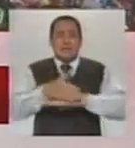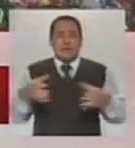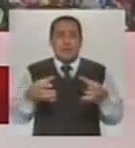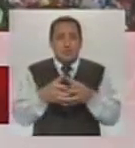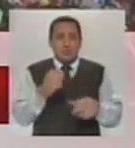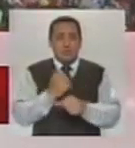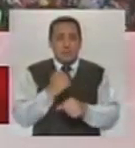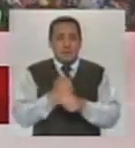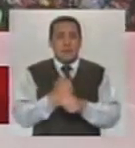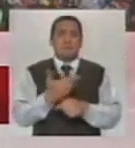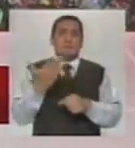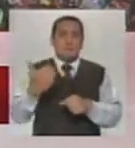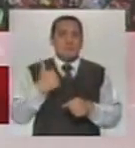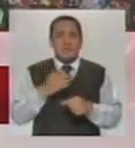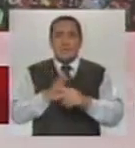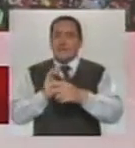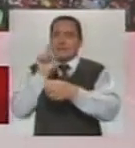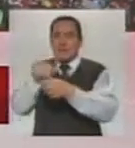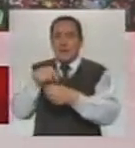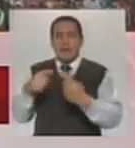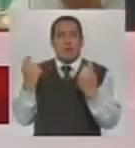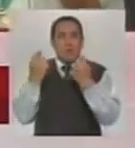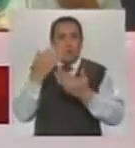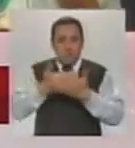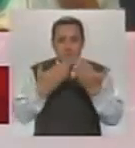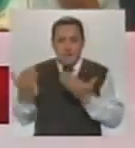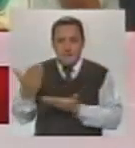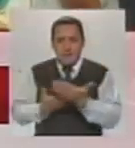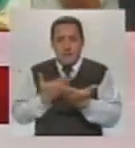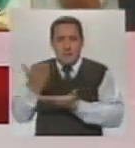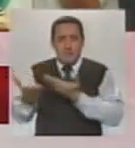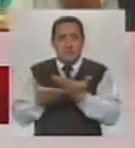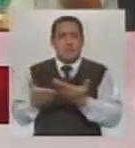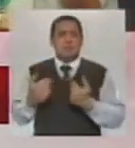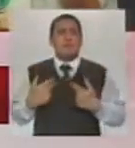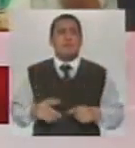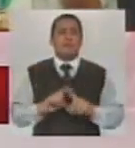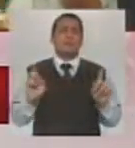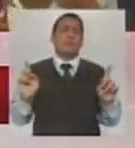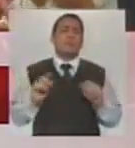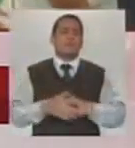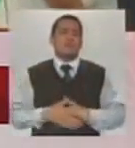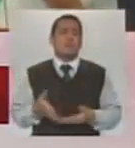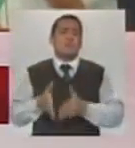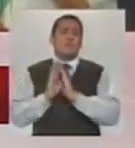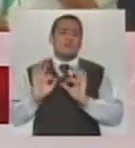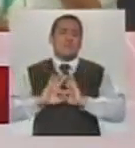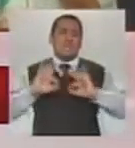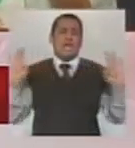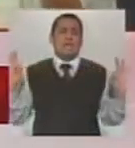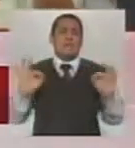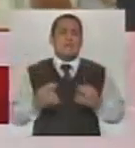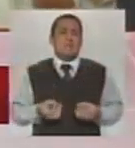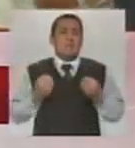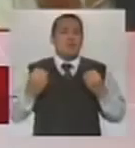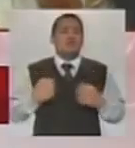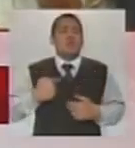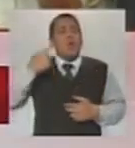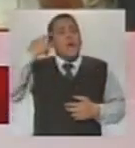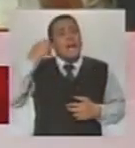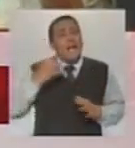trabajar, tiene que concursar, pues, ¿no? Pero uno decir uno, yo no concurso, no solicito eso porque